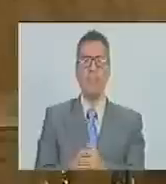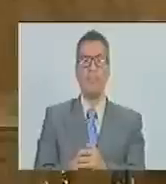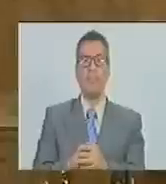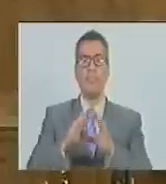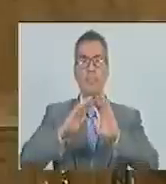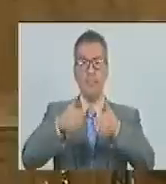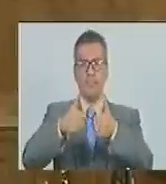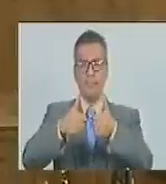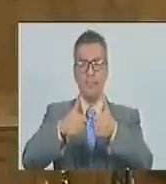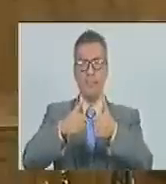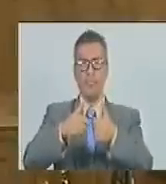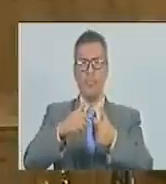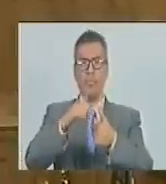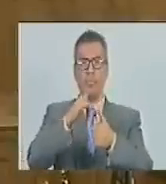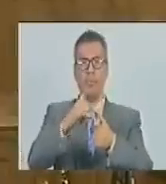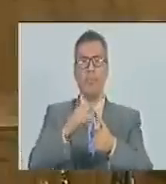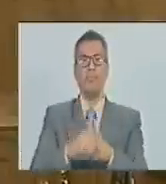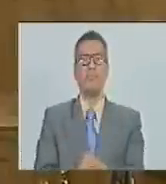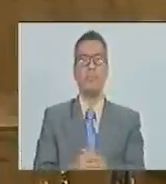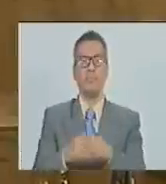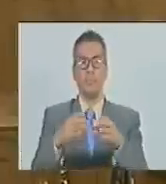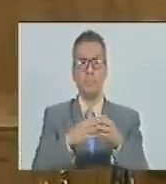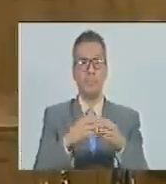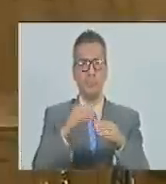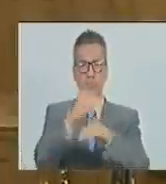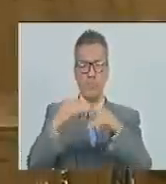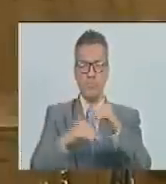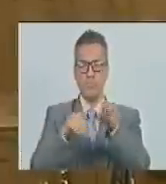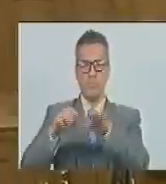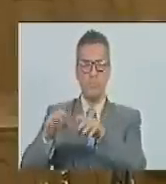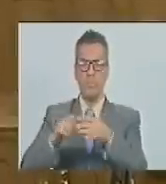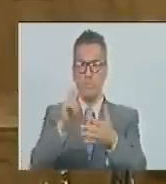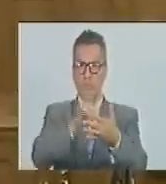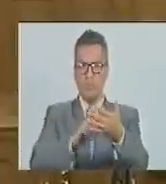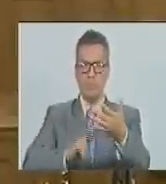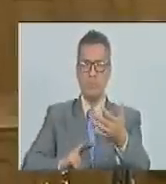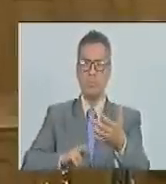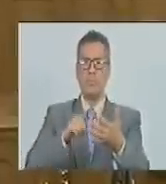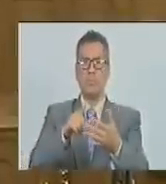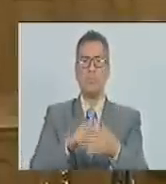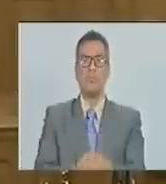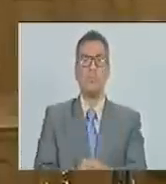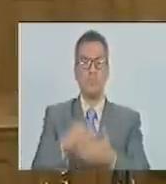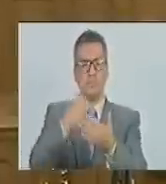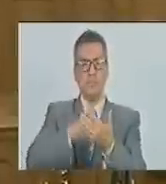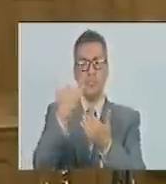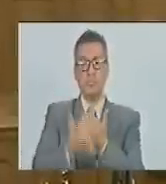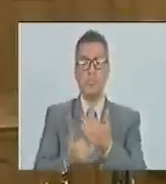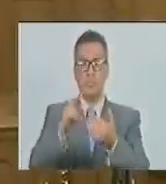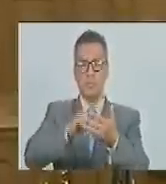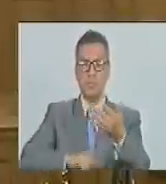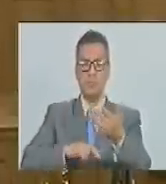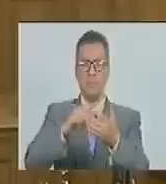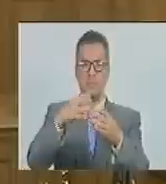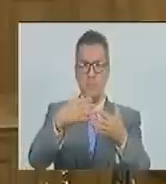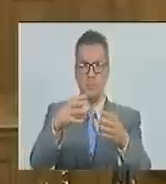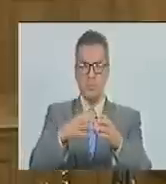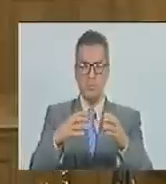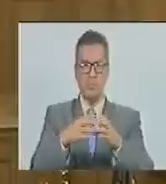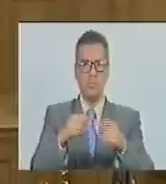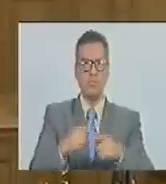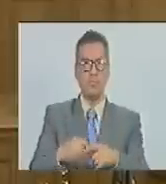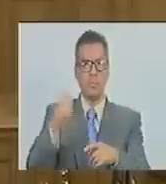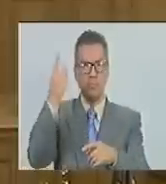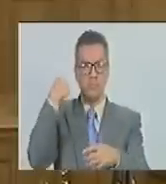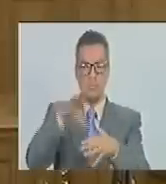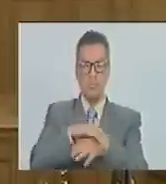abre la sesión. Ciudadana subsecretaria, sírvase a dar lectura al proyecto de acta de la sesión ordinaria del